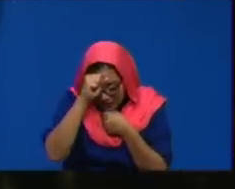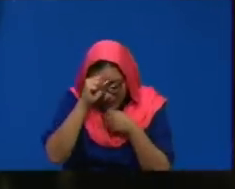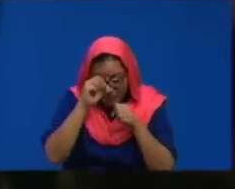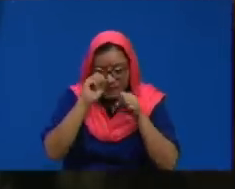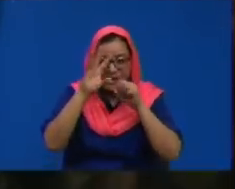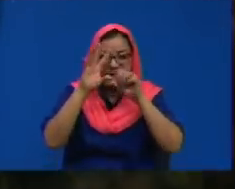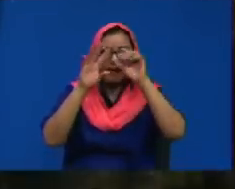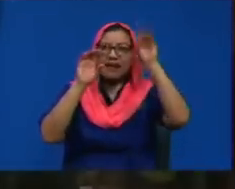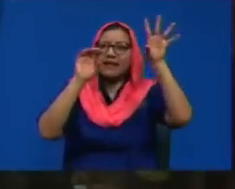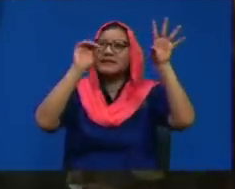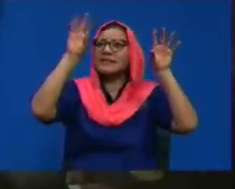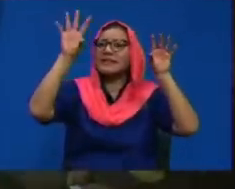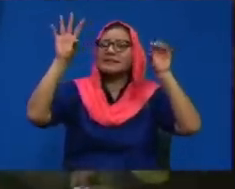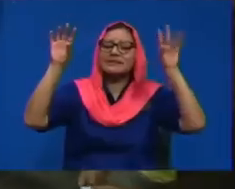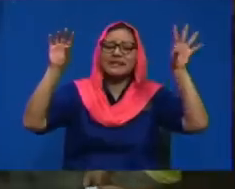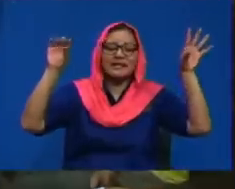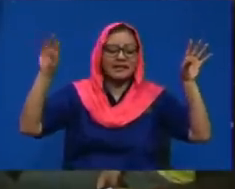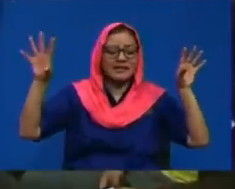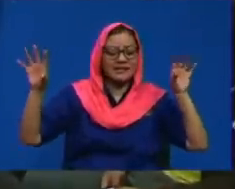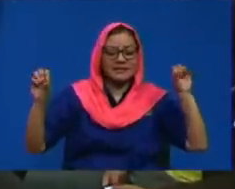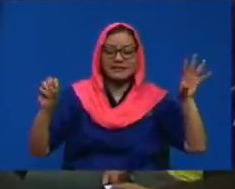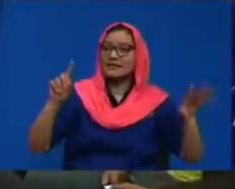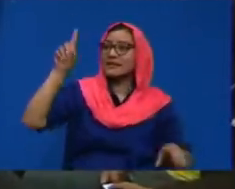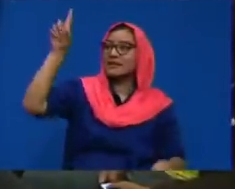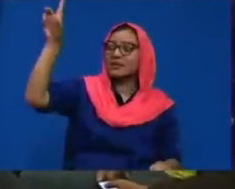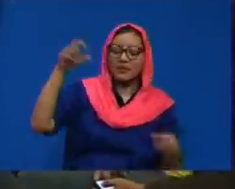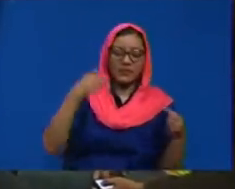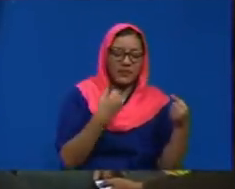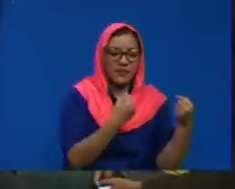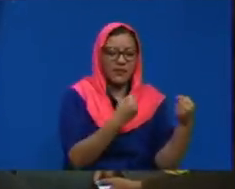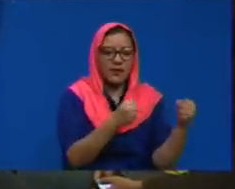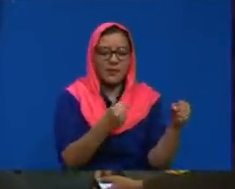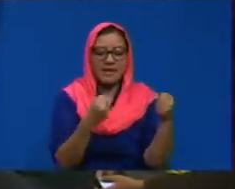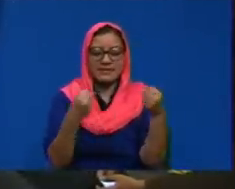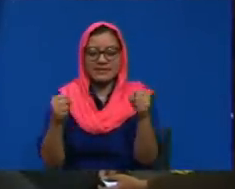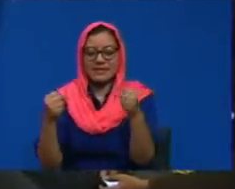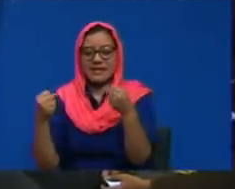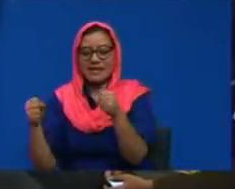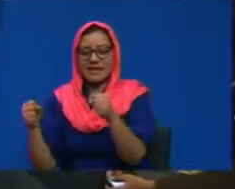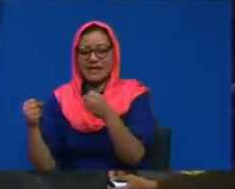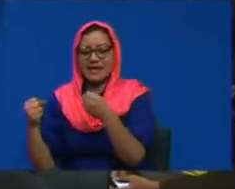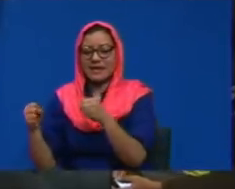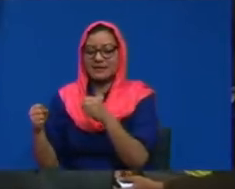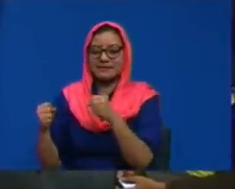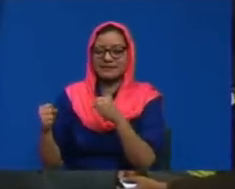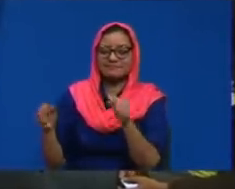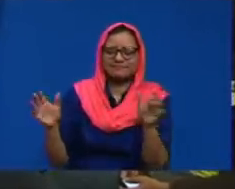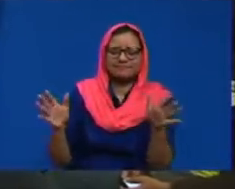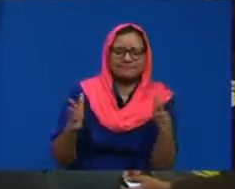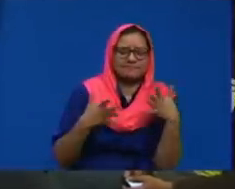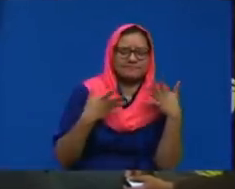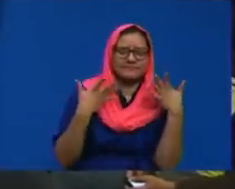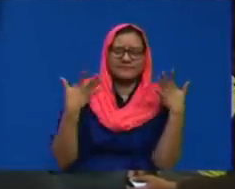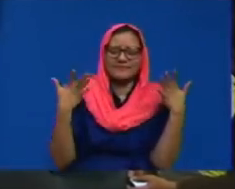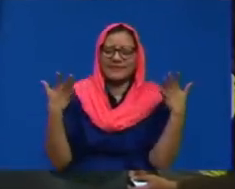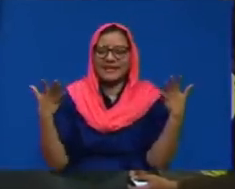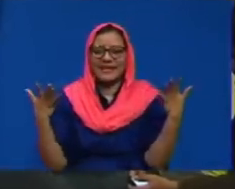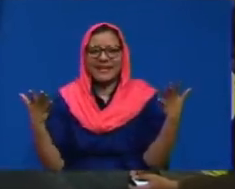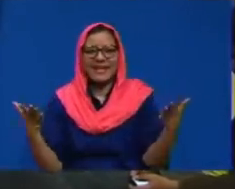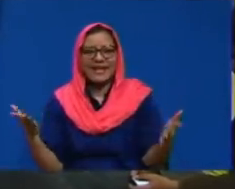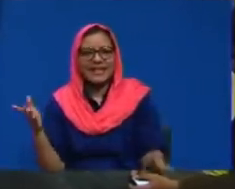La luna y las estrellas que tú formaste, que es el hombre.